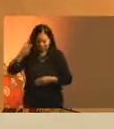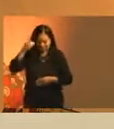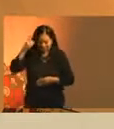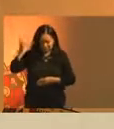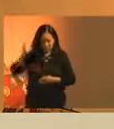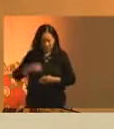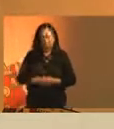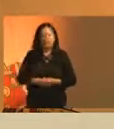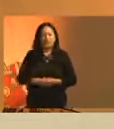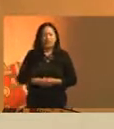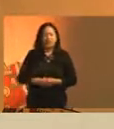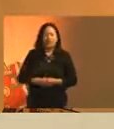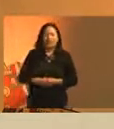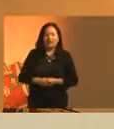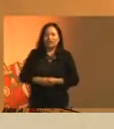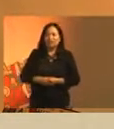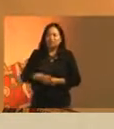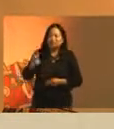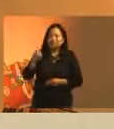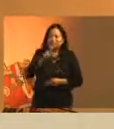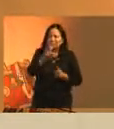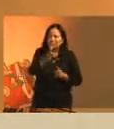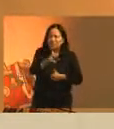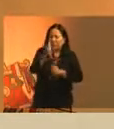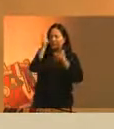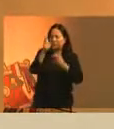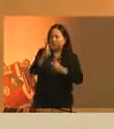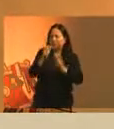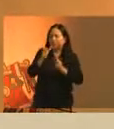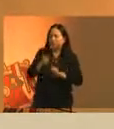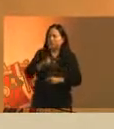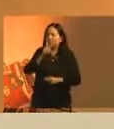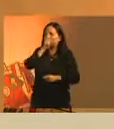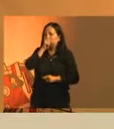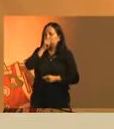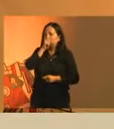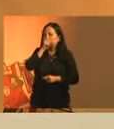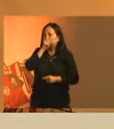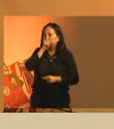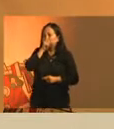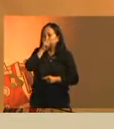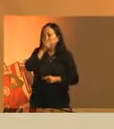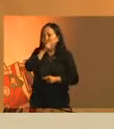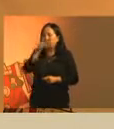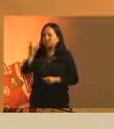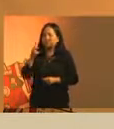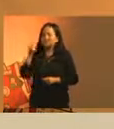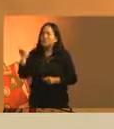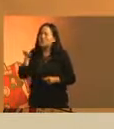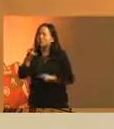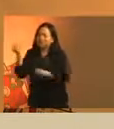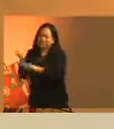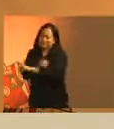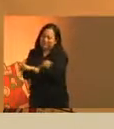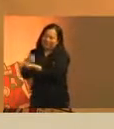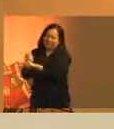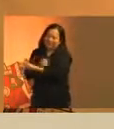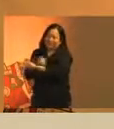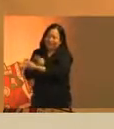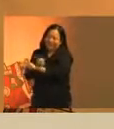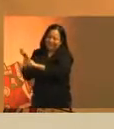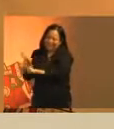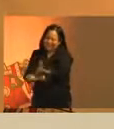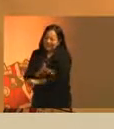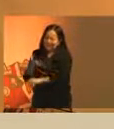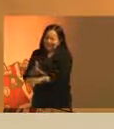la voz de las bayonetas silencio al primer blasfemo y ahogó su voz con la sangre en la fiesta del acero